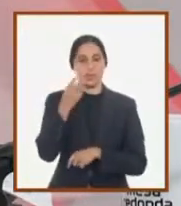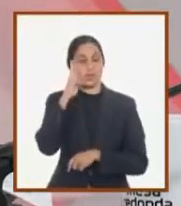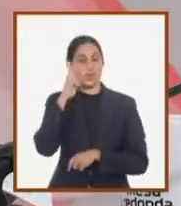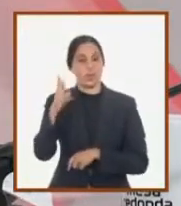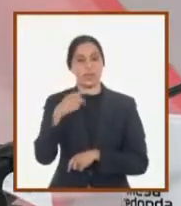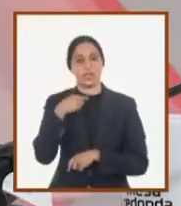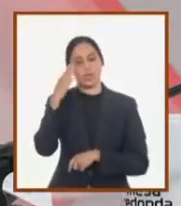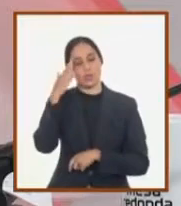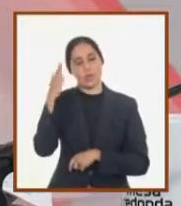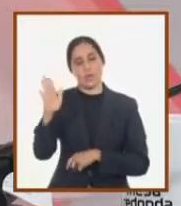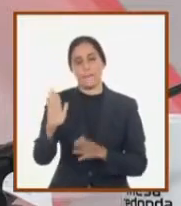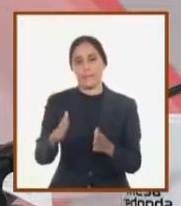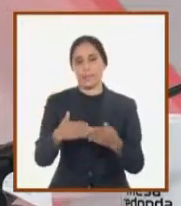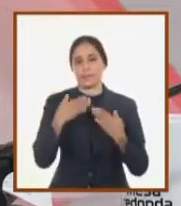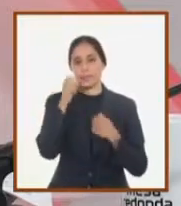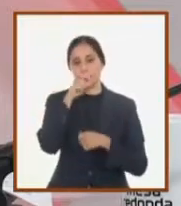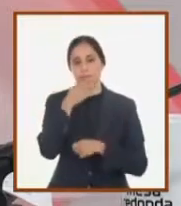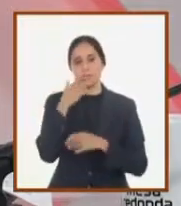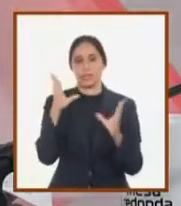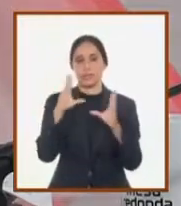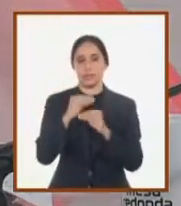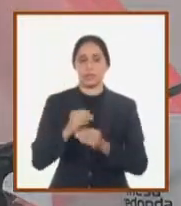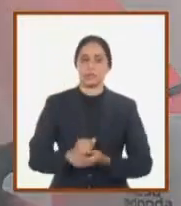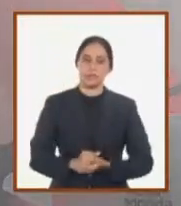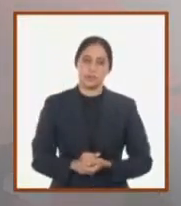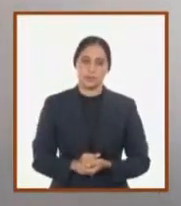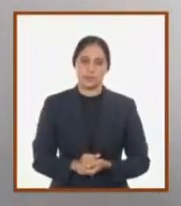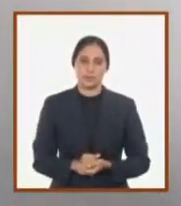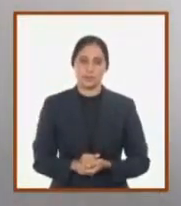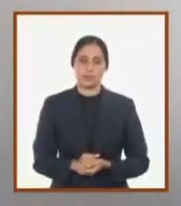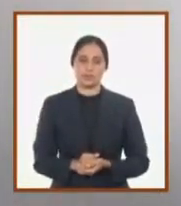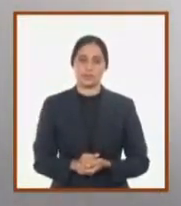despedimos en esta tarde de historia muy buenas noches